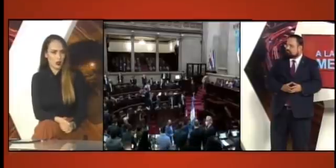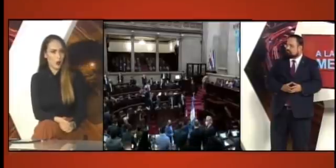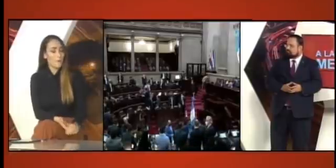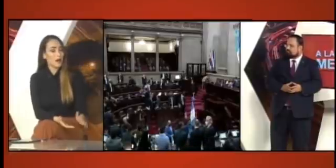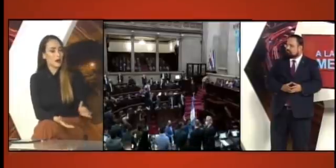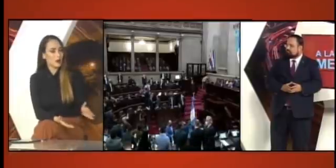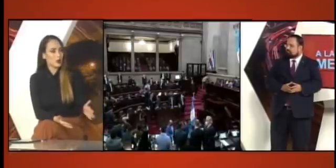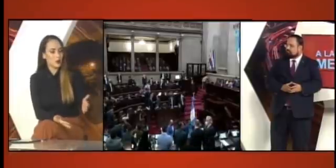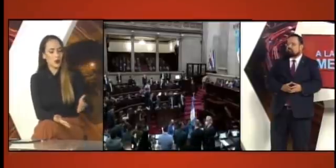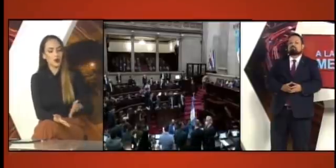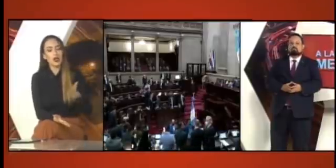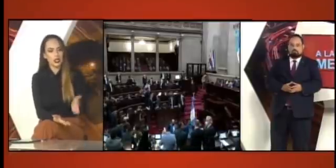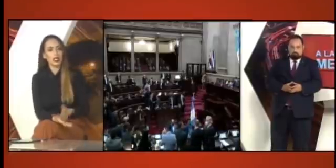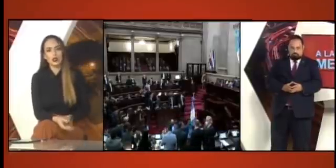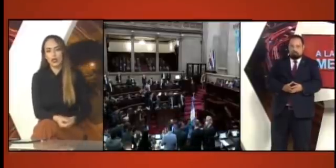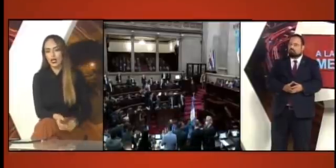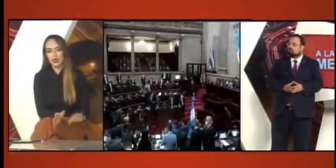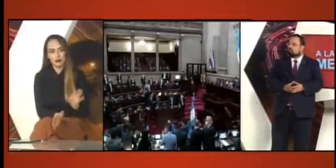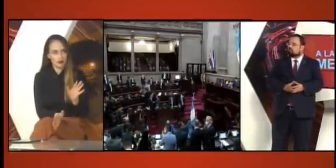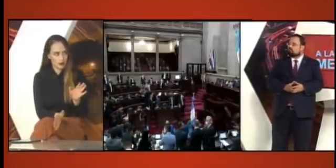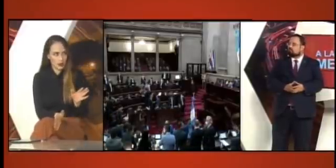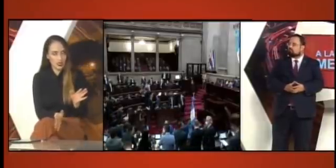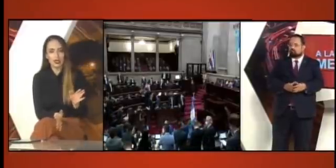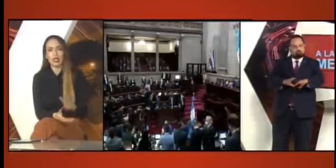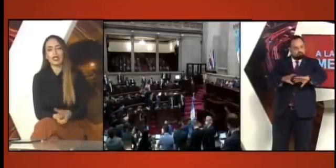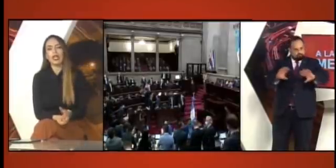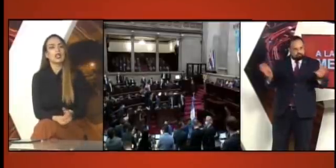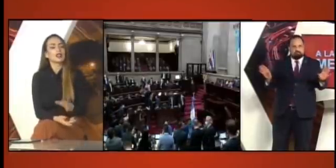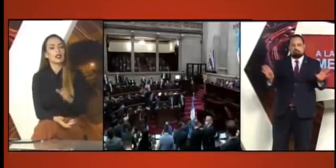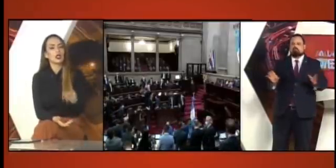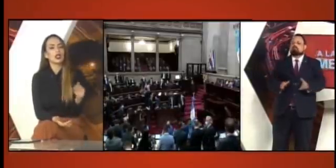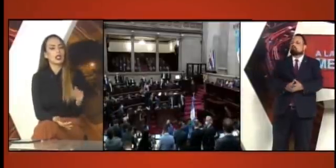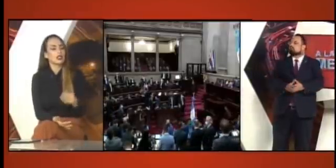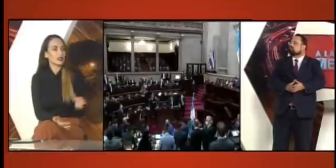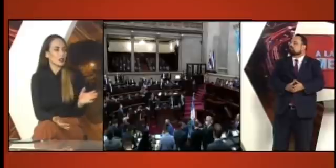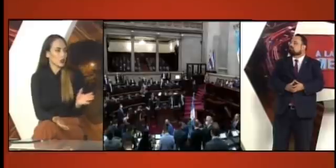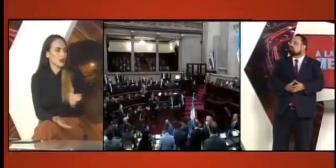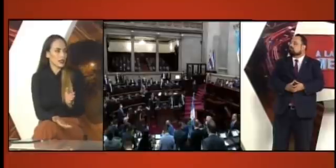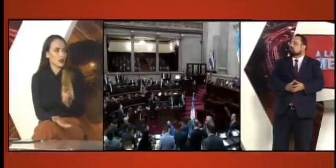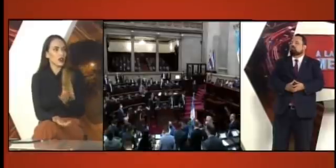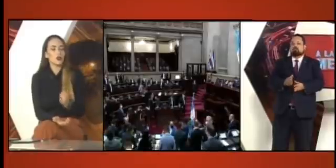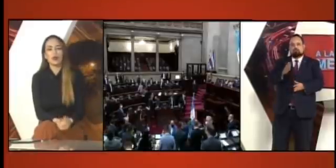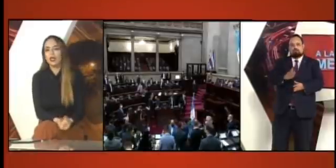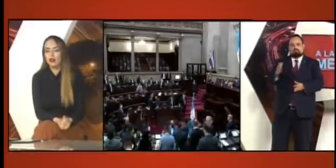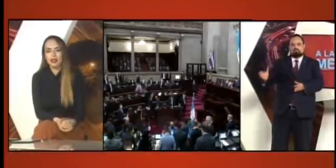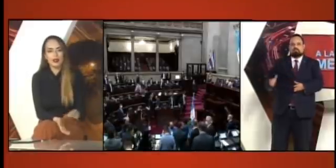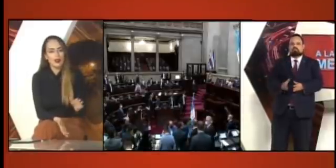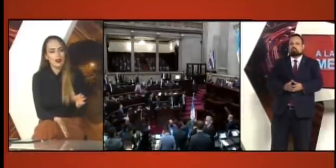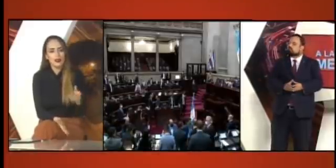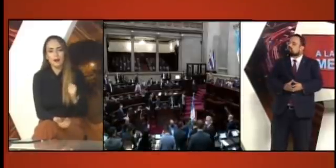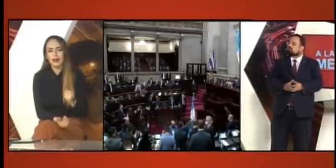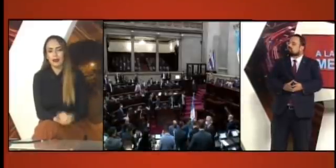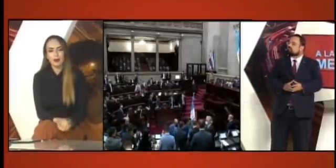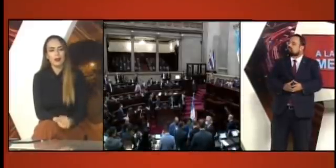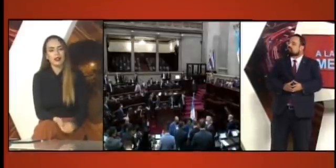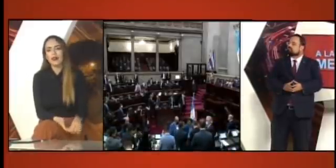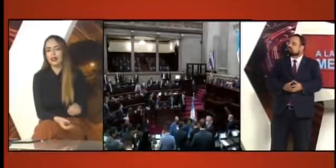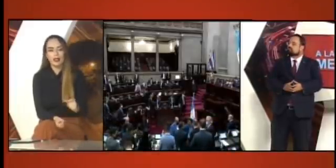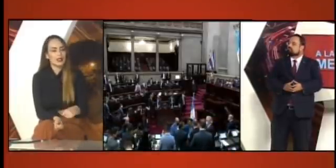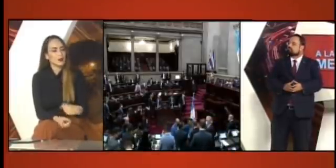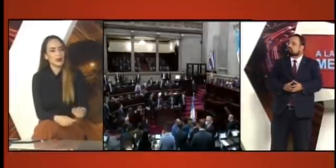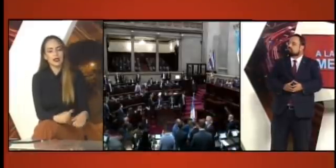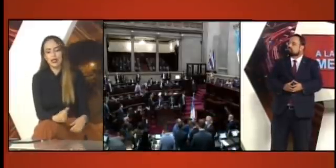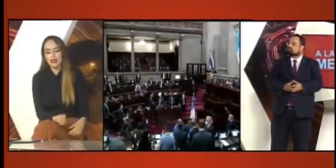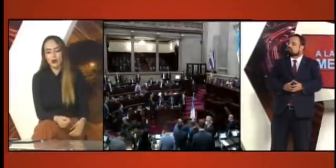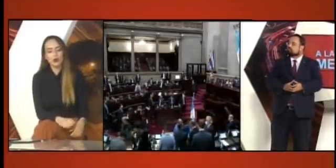eso eso no vamos por urgencia nacional si se tiene si no las dos debates correspondieron ser el rector o si pasa el primer debate